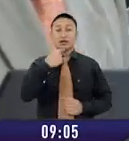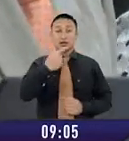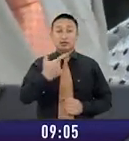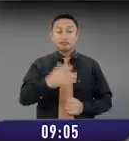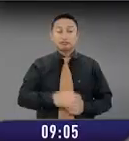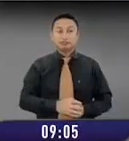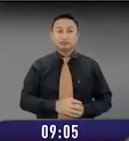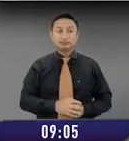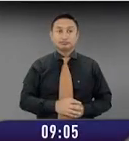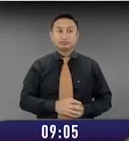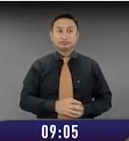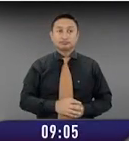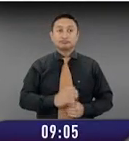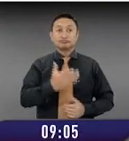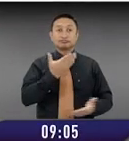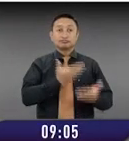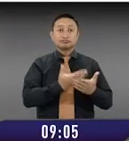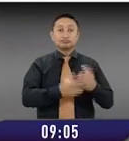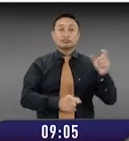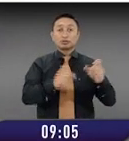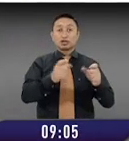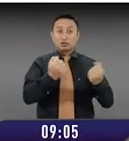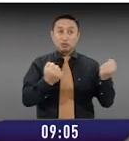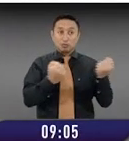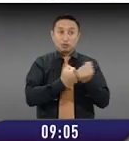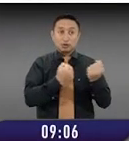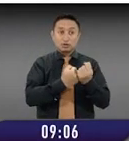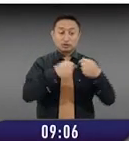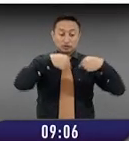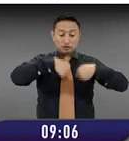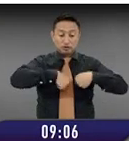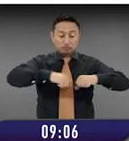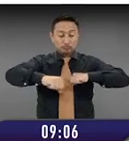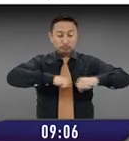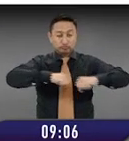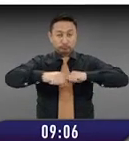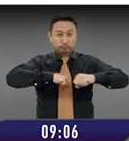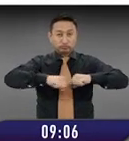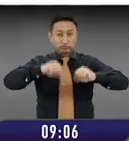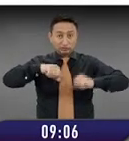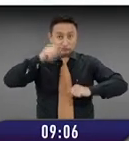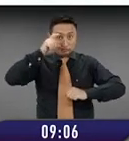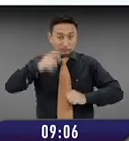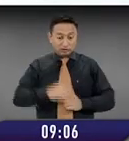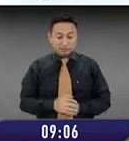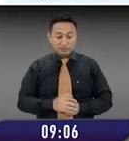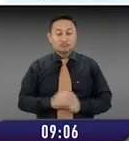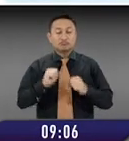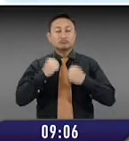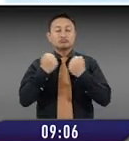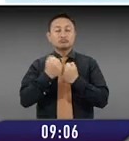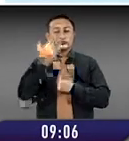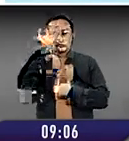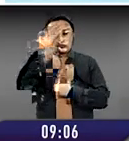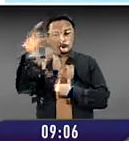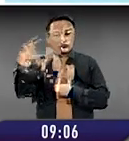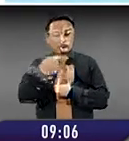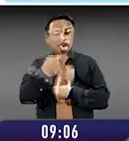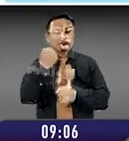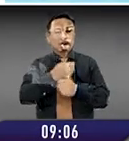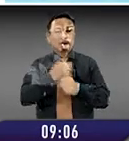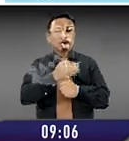opinión. Agradezco a la ciudadanía por el apoyo a la labor que cumplimos desde Fiscalía. La sociedad reconoce el trabajo técnico,